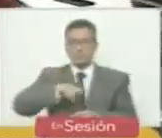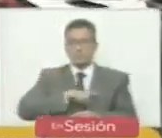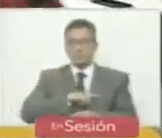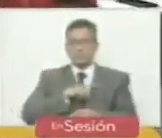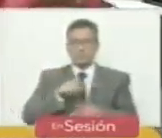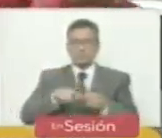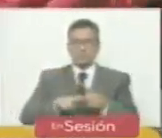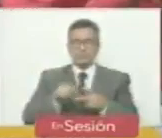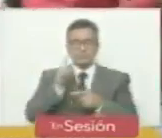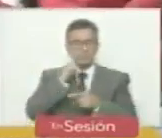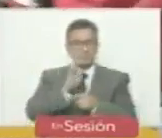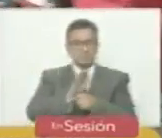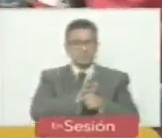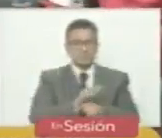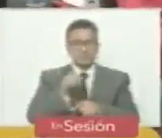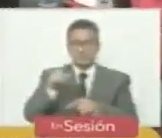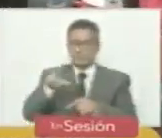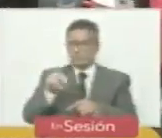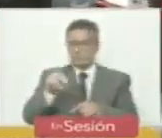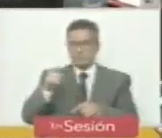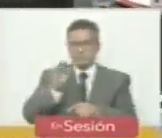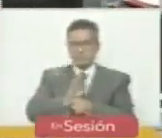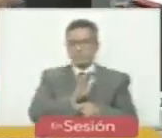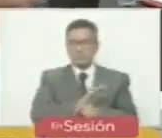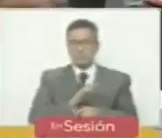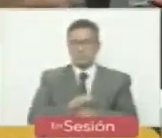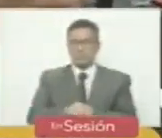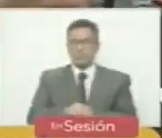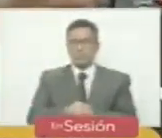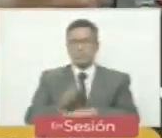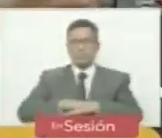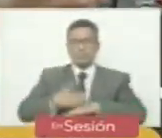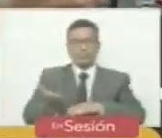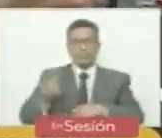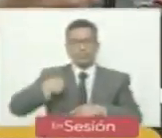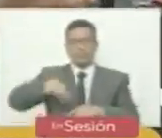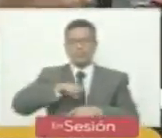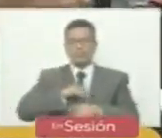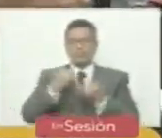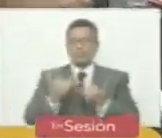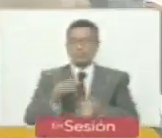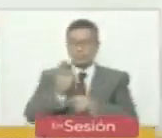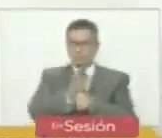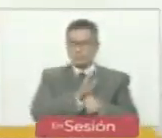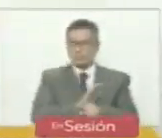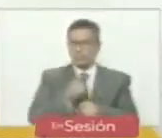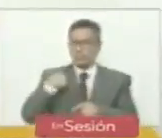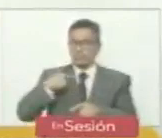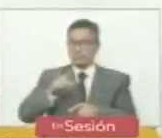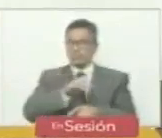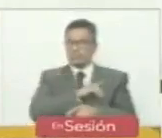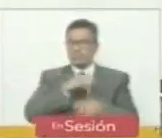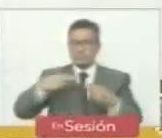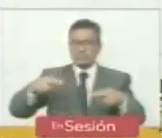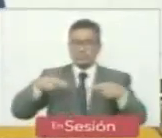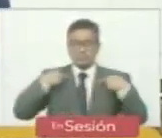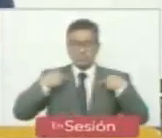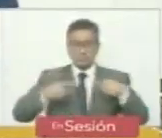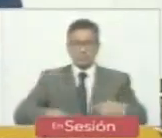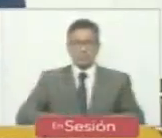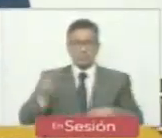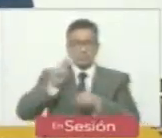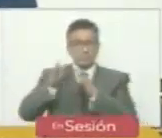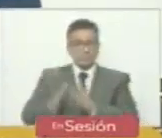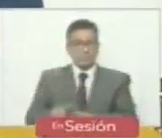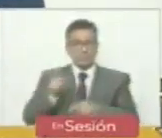pusimos a poner cuidado ni a tener cuidado. ¿Por qué vamos a tener cuidado ahora cuando son los derechos humanos de